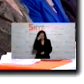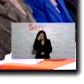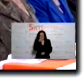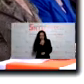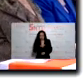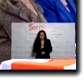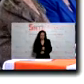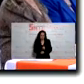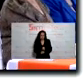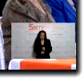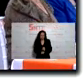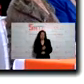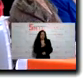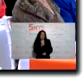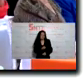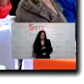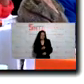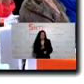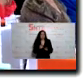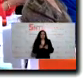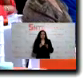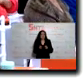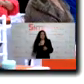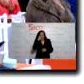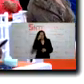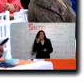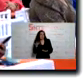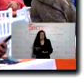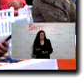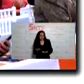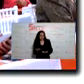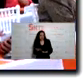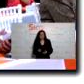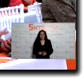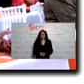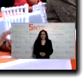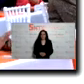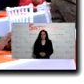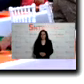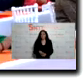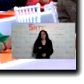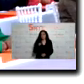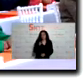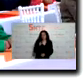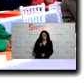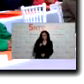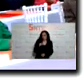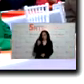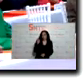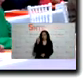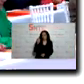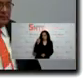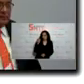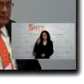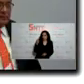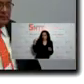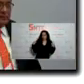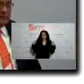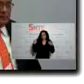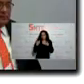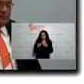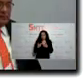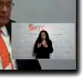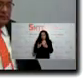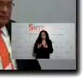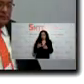qué sirve. Tengo que tener muy concretito para sus cosas. Entonces, si quieres ser un buen educador o educadora, lo primero que tienes que